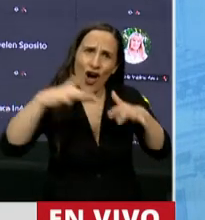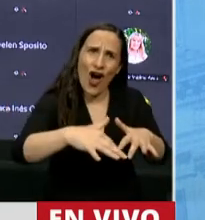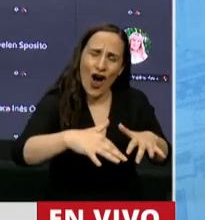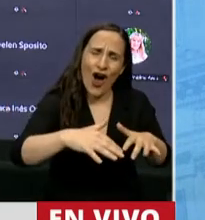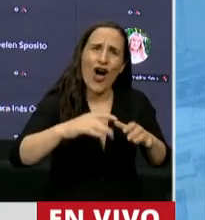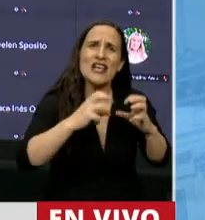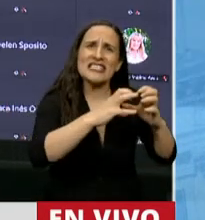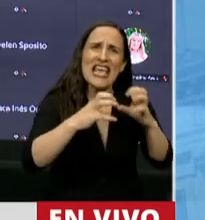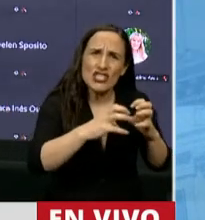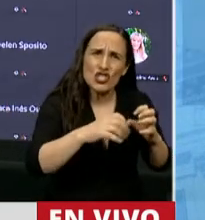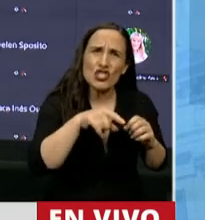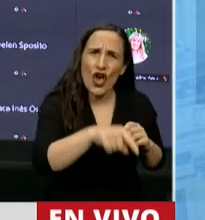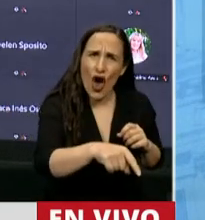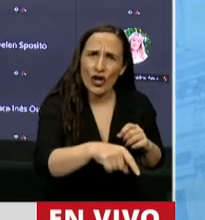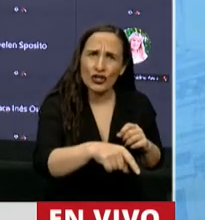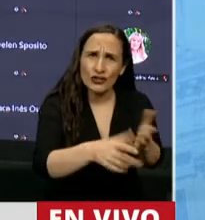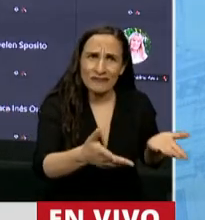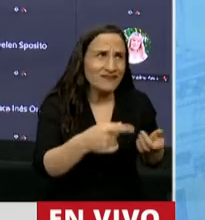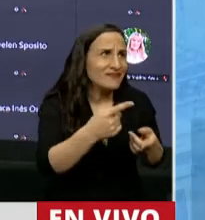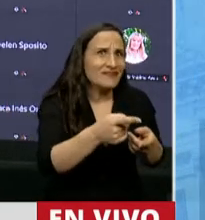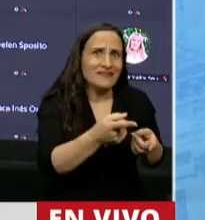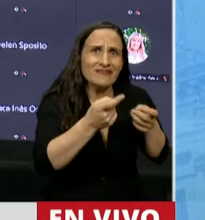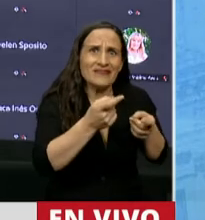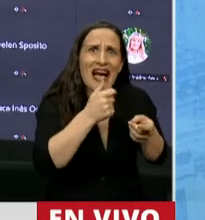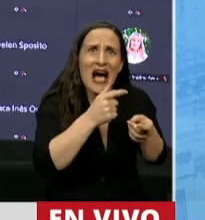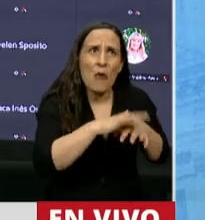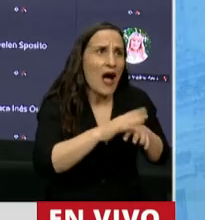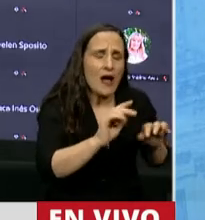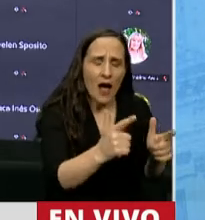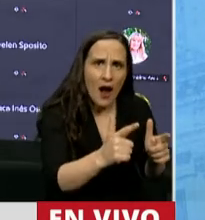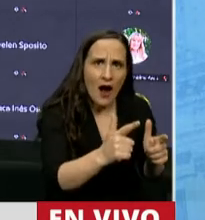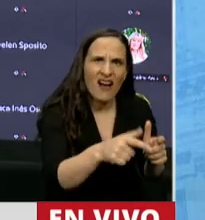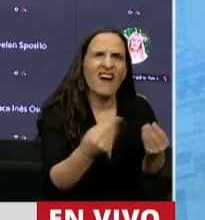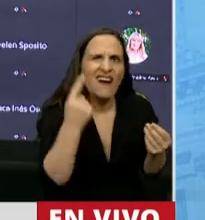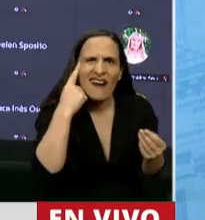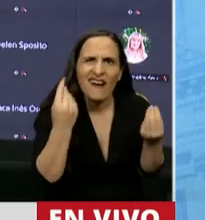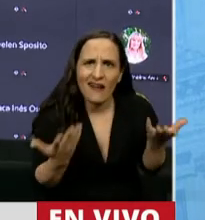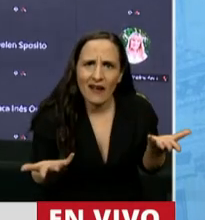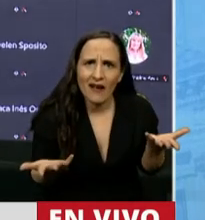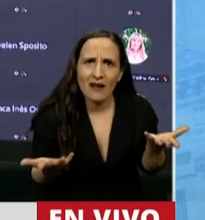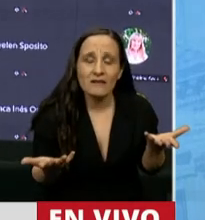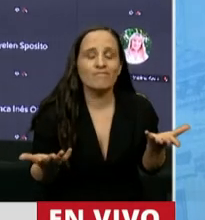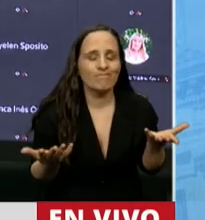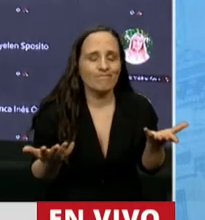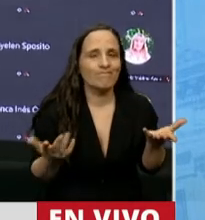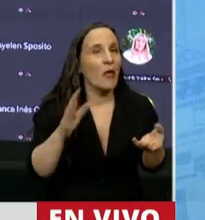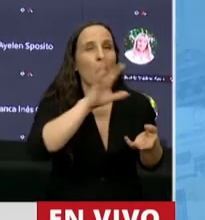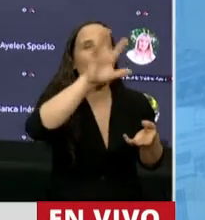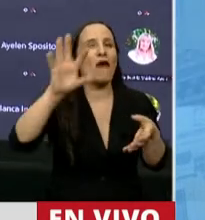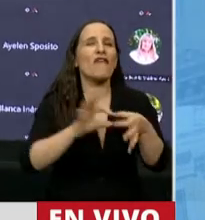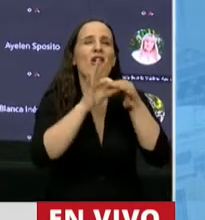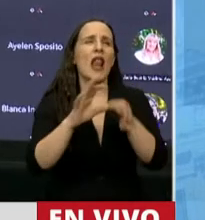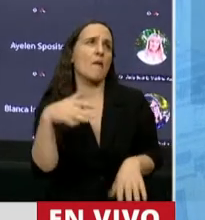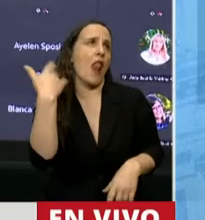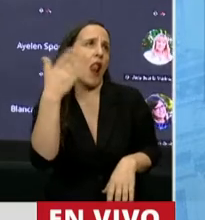ciudad que está privada nada menos que un elemento esencial como el agua? Entonces, sigo pensando que el federalismo es un